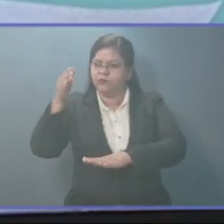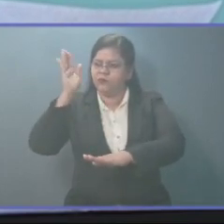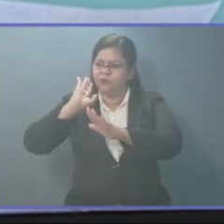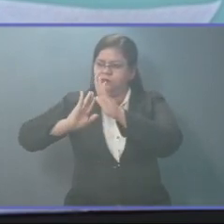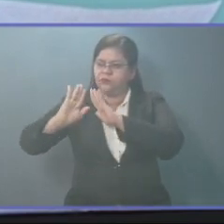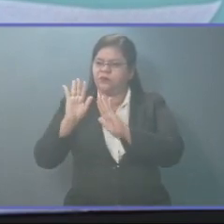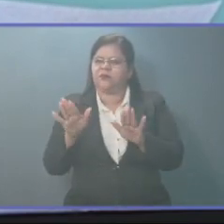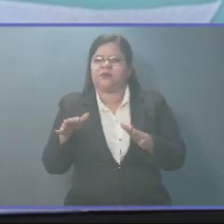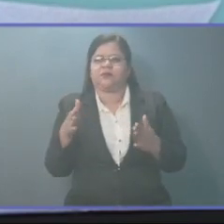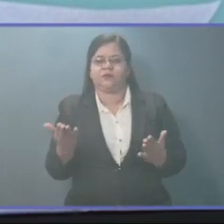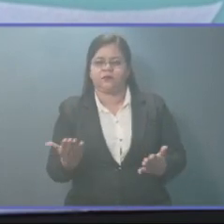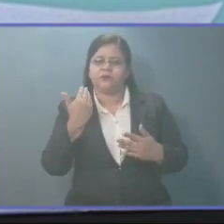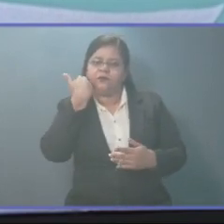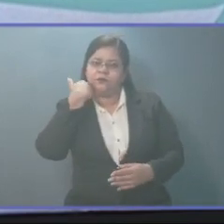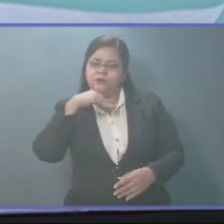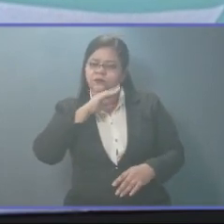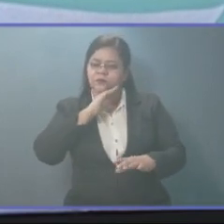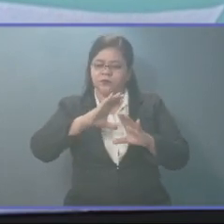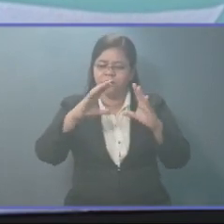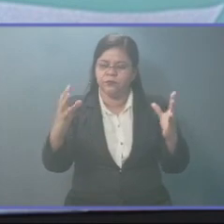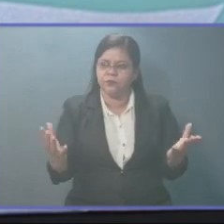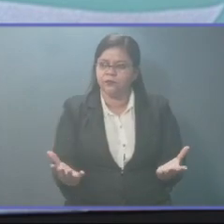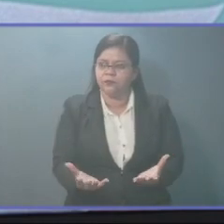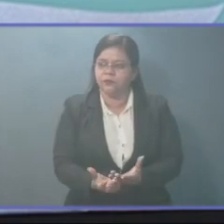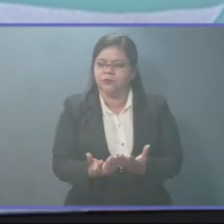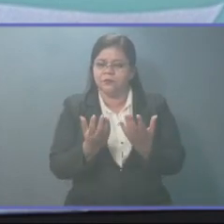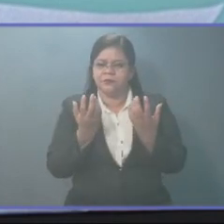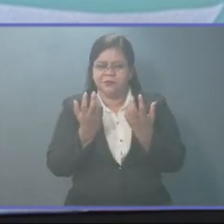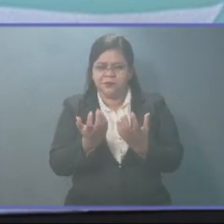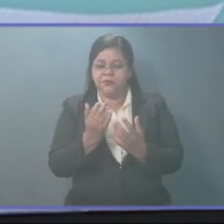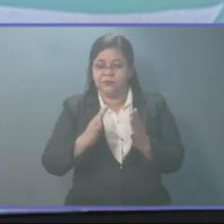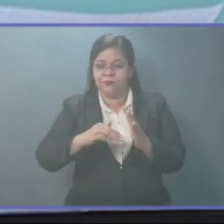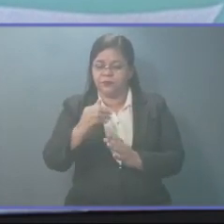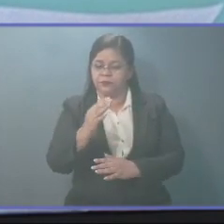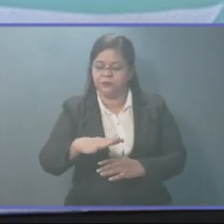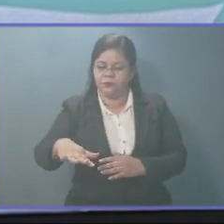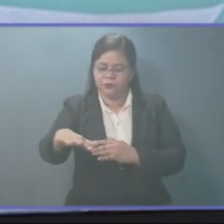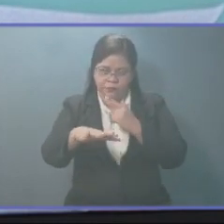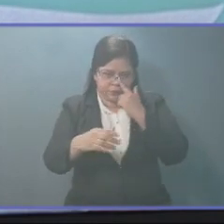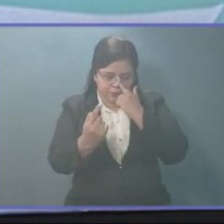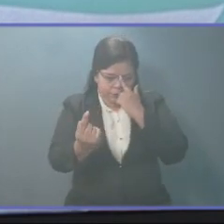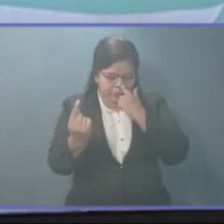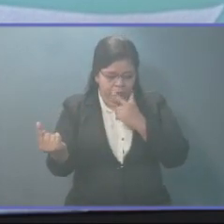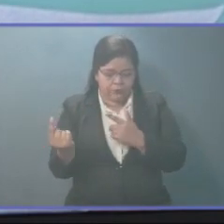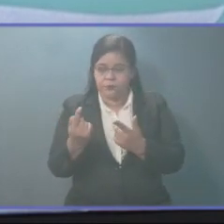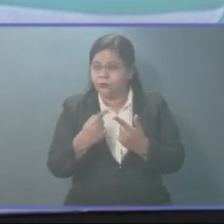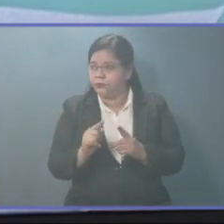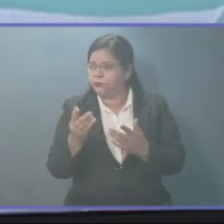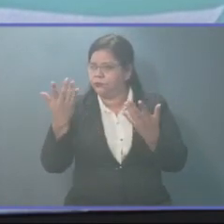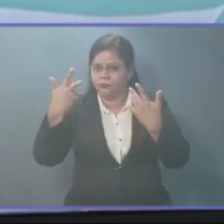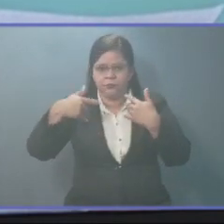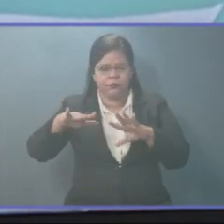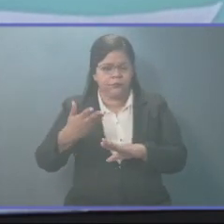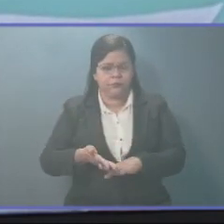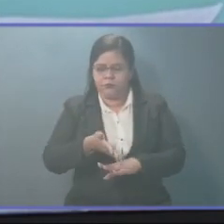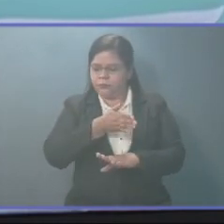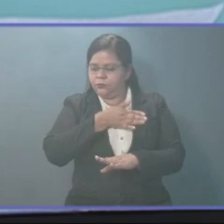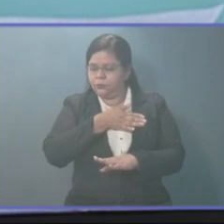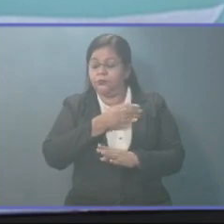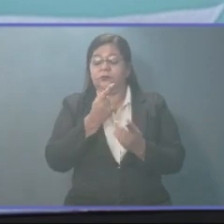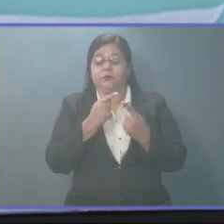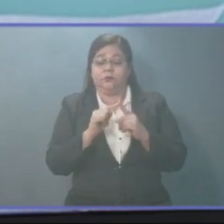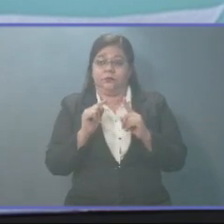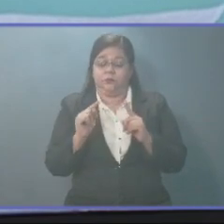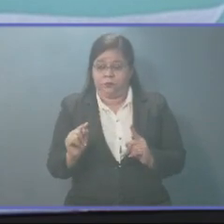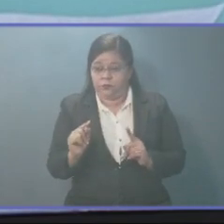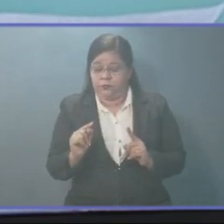una pandemia mundial que ha provocado menor cantidad de personas en los lugares que tradicionalmente ha habido concentraciones. Y en aras de